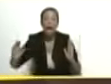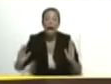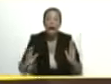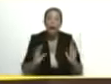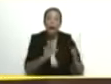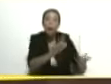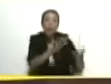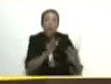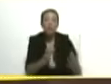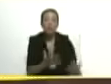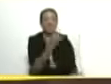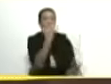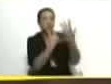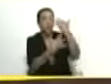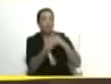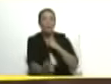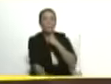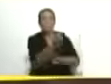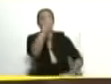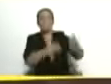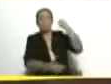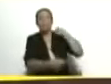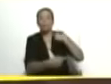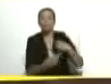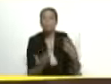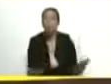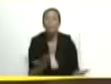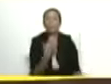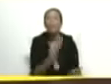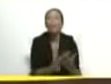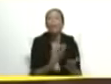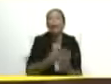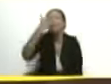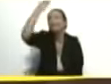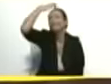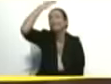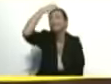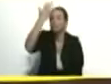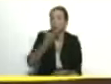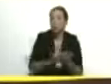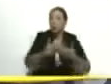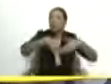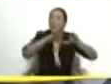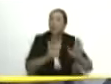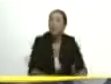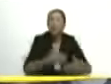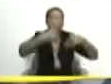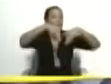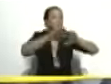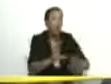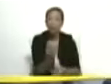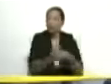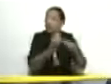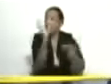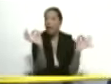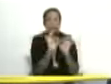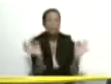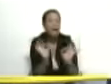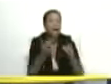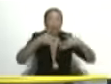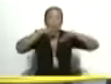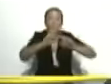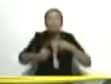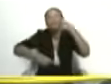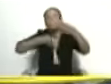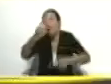Chantajes vinieron, amenazas vinieron, propuestas vinieron, que se suspendieran, que no se hicieran, que se